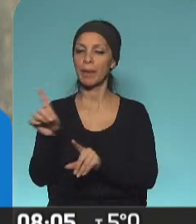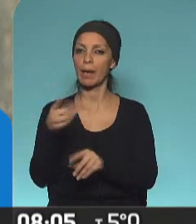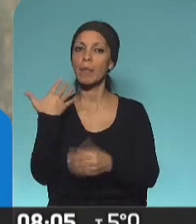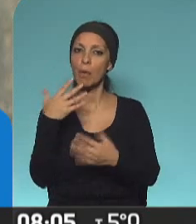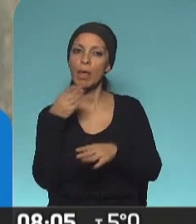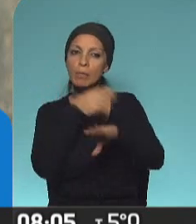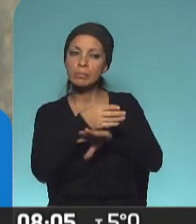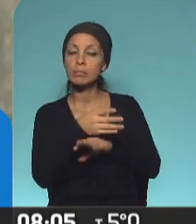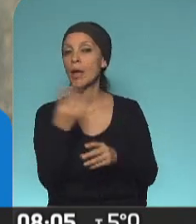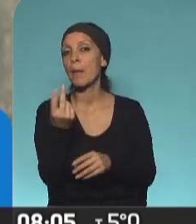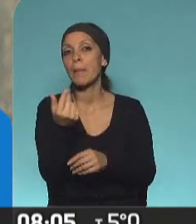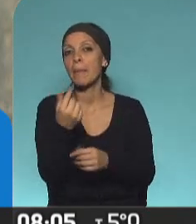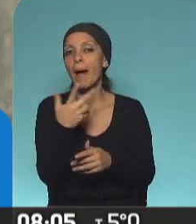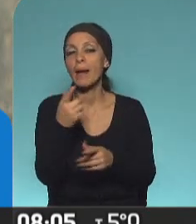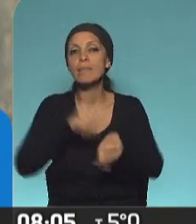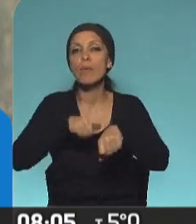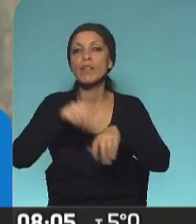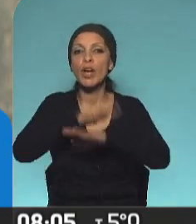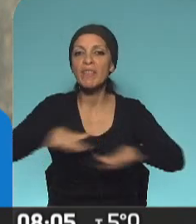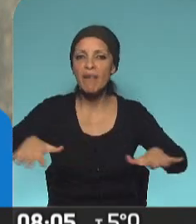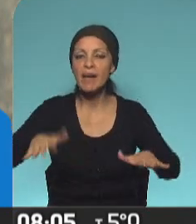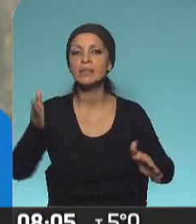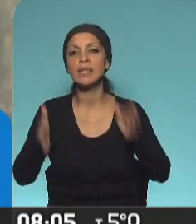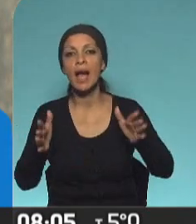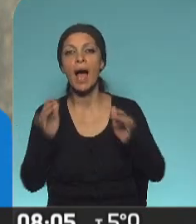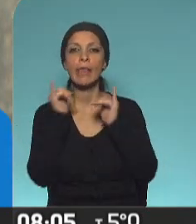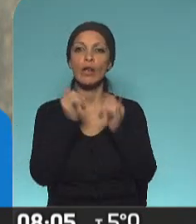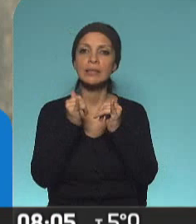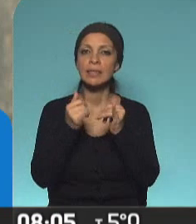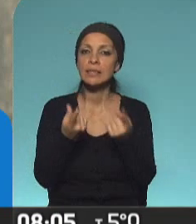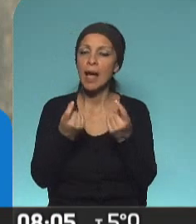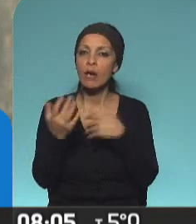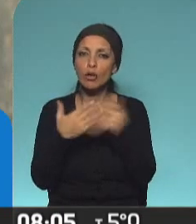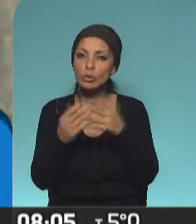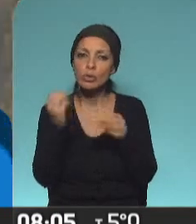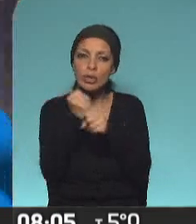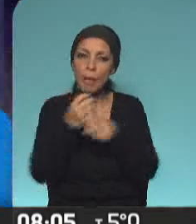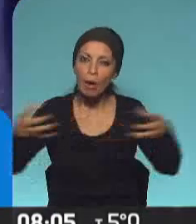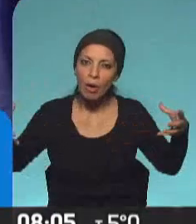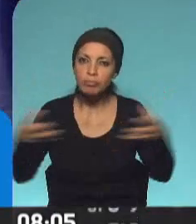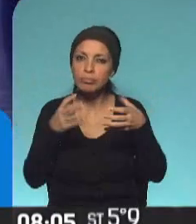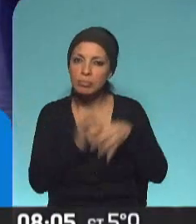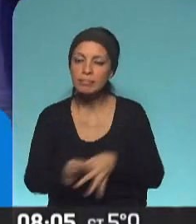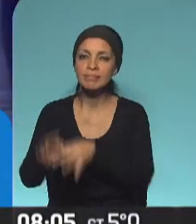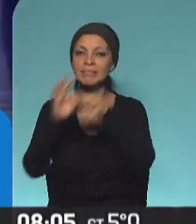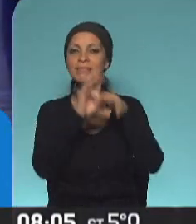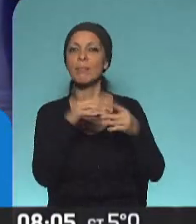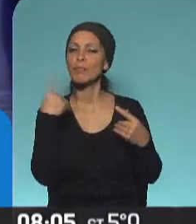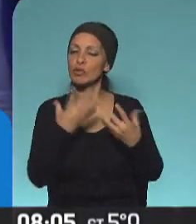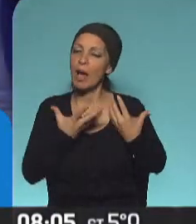es valioso en las infancias y en la adolescencia esta construcción colectiva de trabajo, es que vamos a apostar